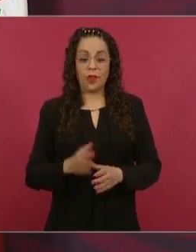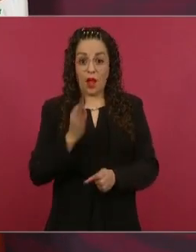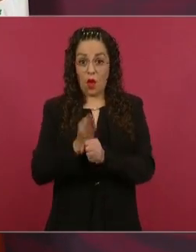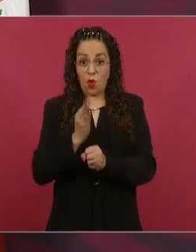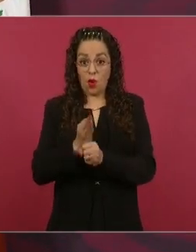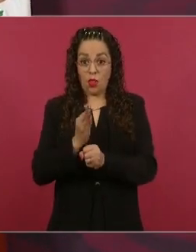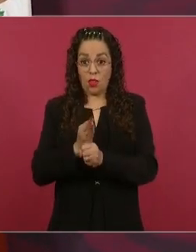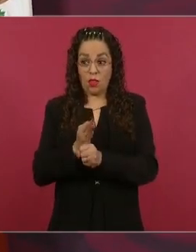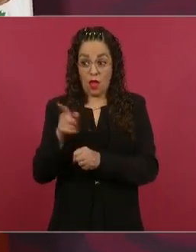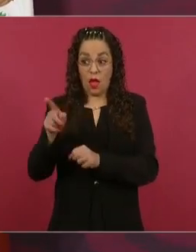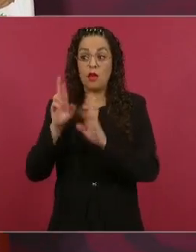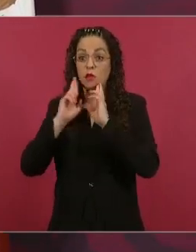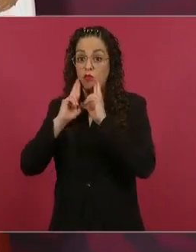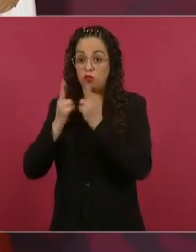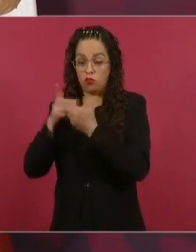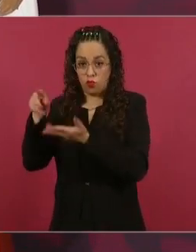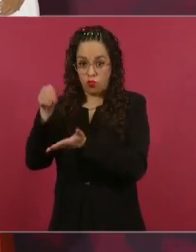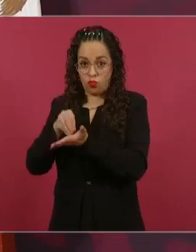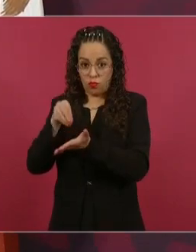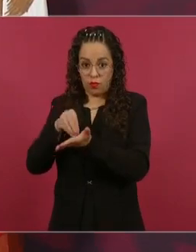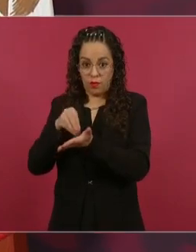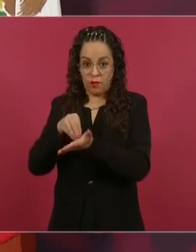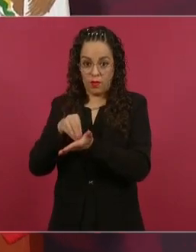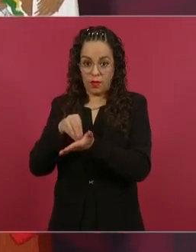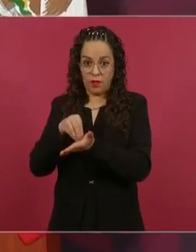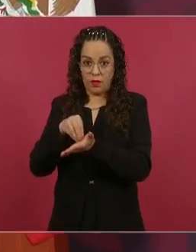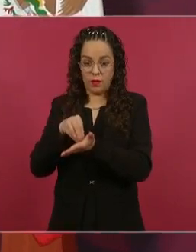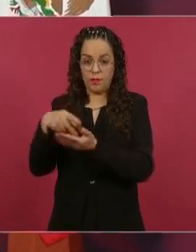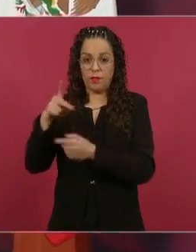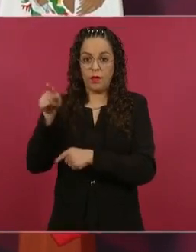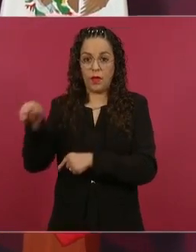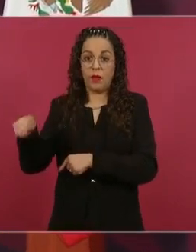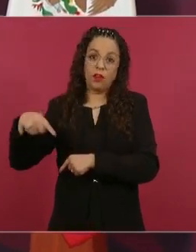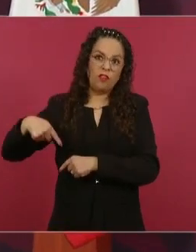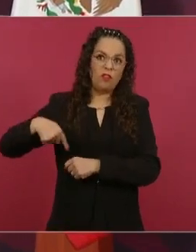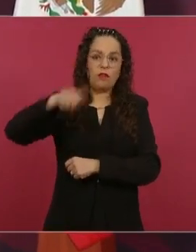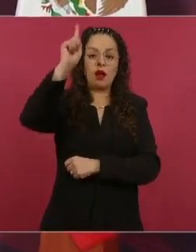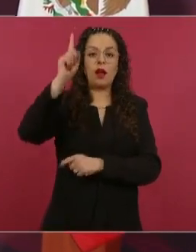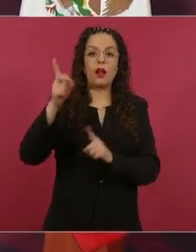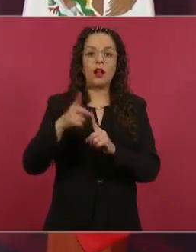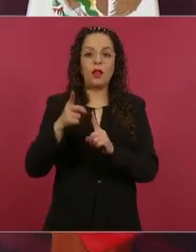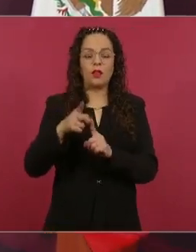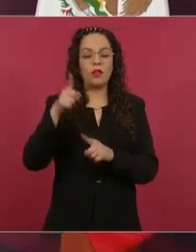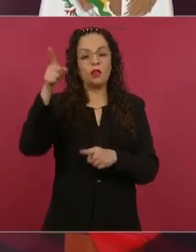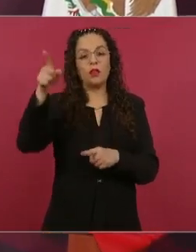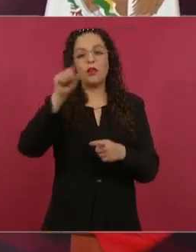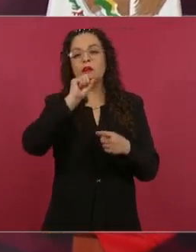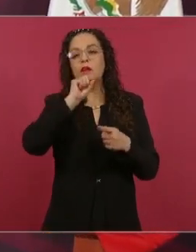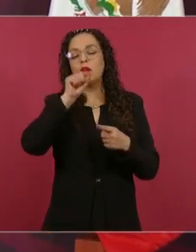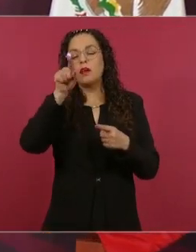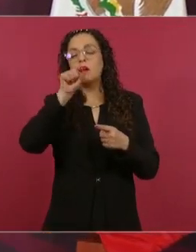van a Nayarit, Jalisco,